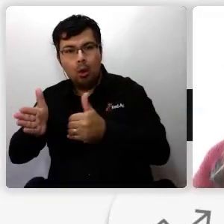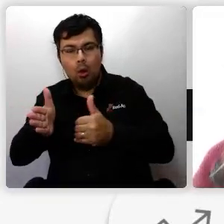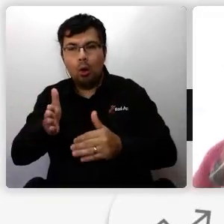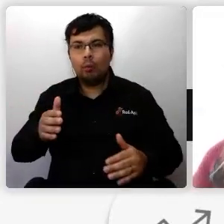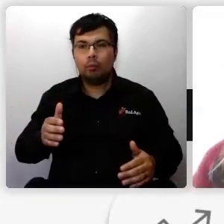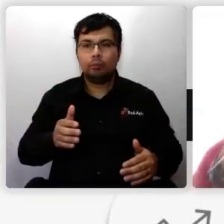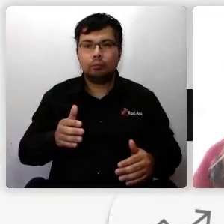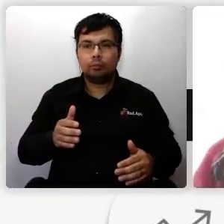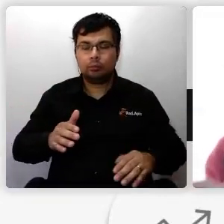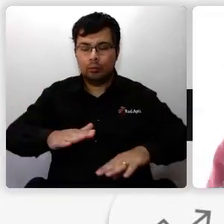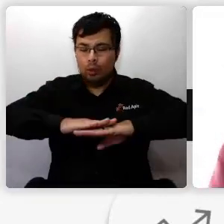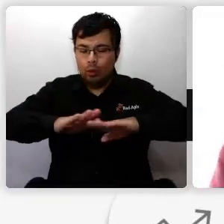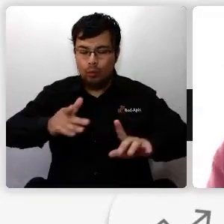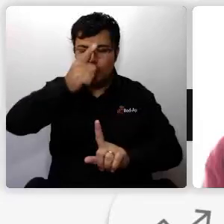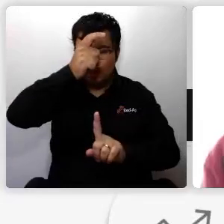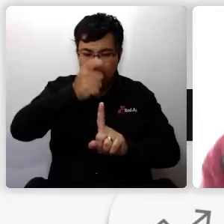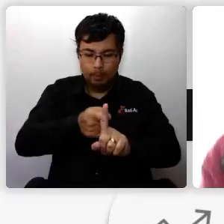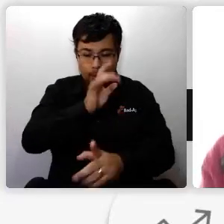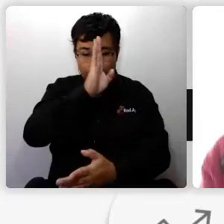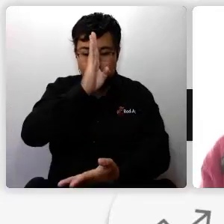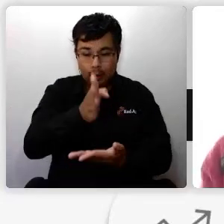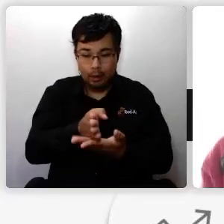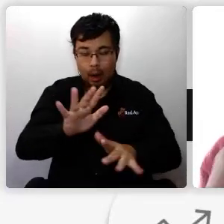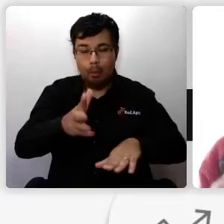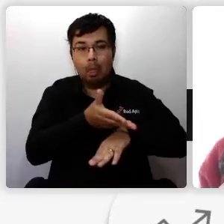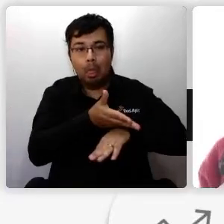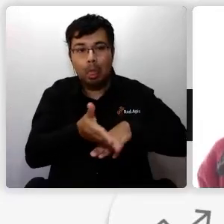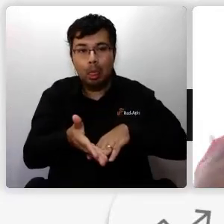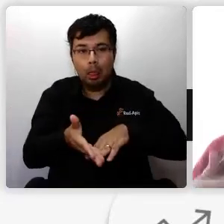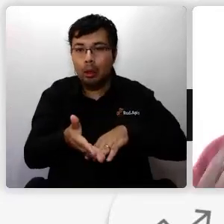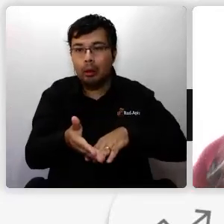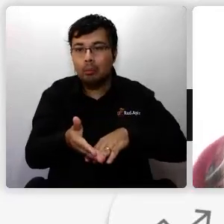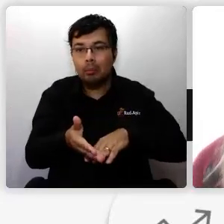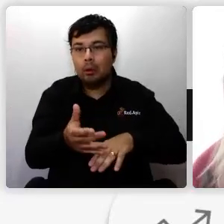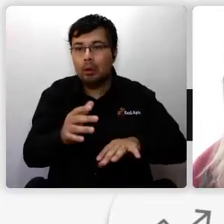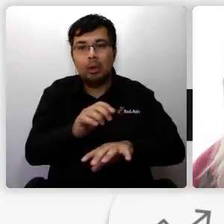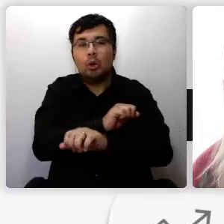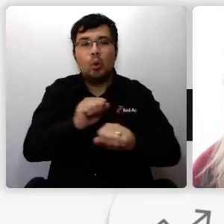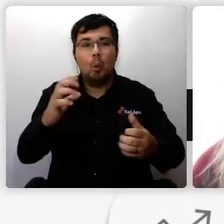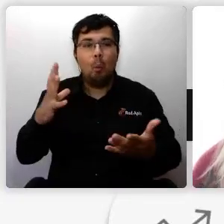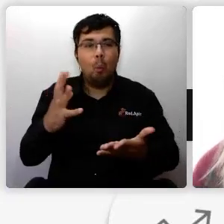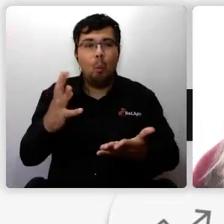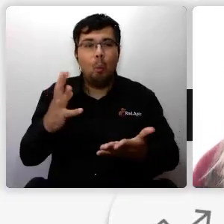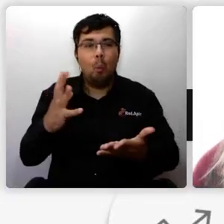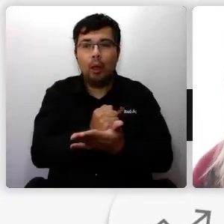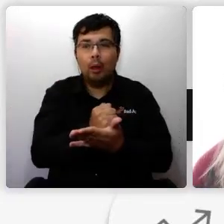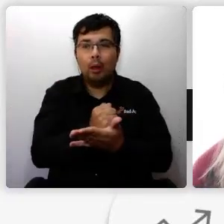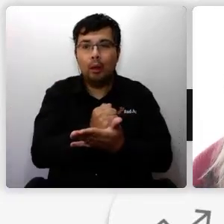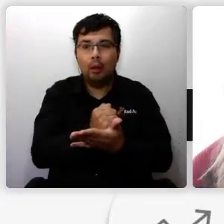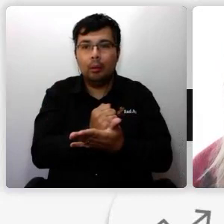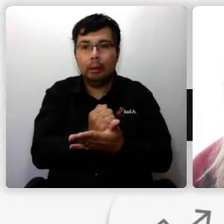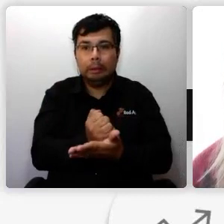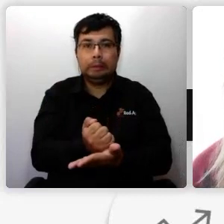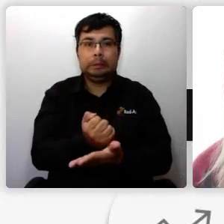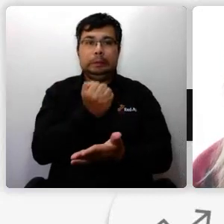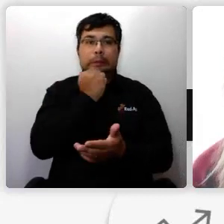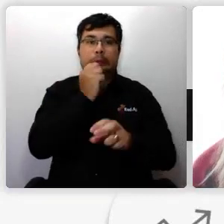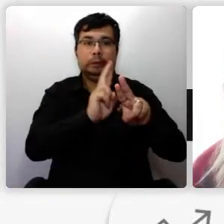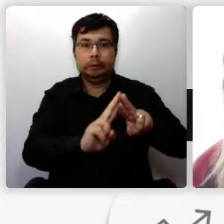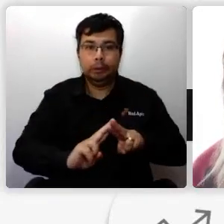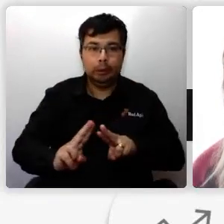tomar decisiones, quizás ya va a ser tarde y no alcancé a corregir para, en el fondo, optimizar mis recursos y